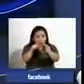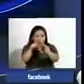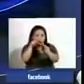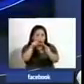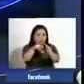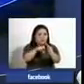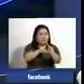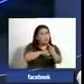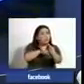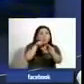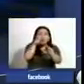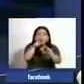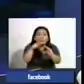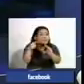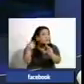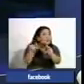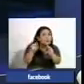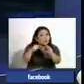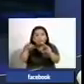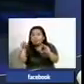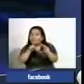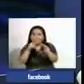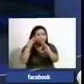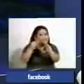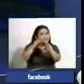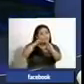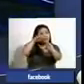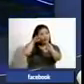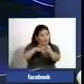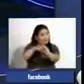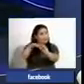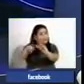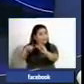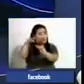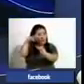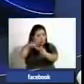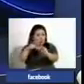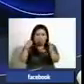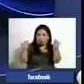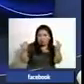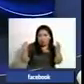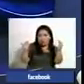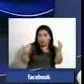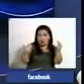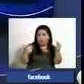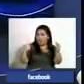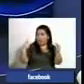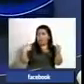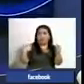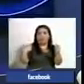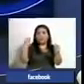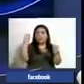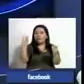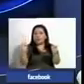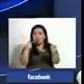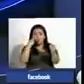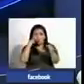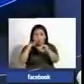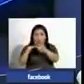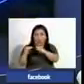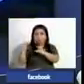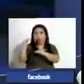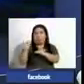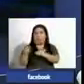parte. No salga si no tiene necesidad de hacerlo. Hoy, en comparación con el día de ayer, hemos visto una mayor cantidad